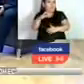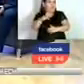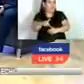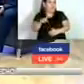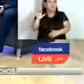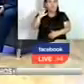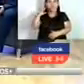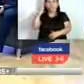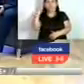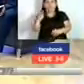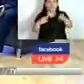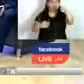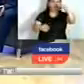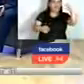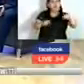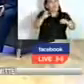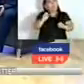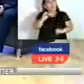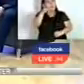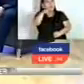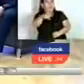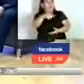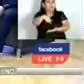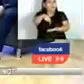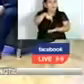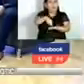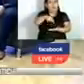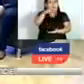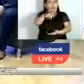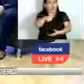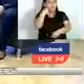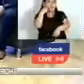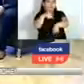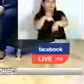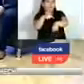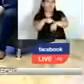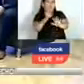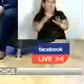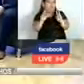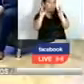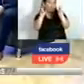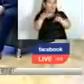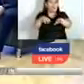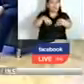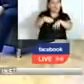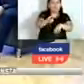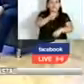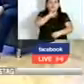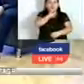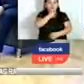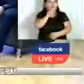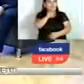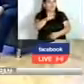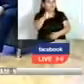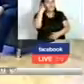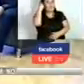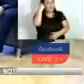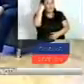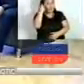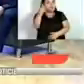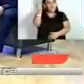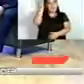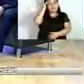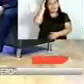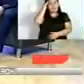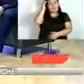en Oriente, en Occidente o aquí en la zona central. Y es por eso que hemos abierto este espacio de noticias departamentales, Rosa. Así es muy importante estar conectados y,